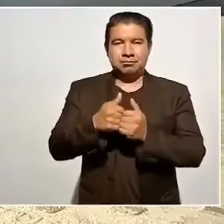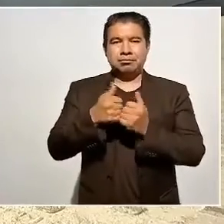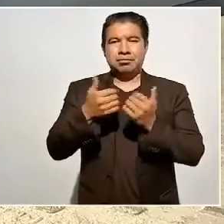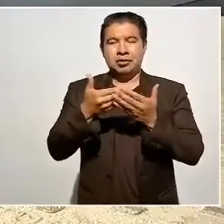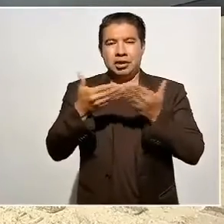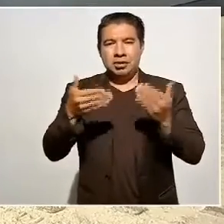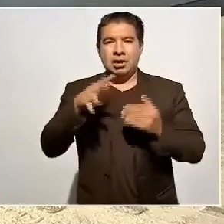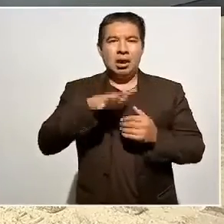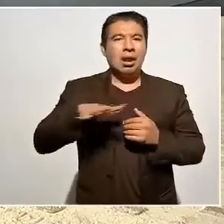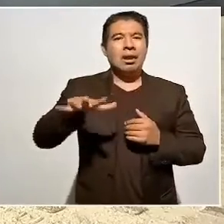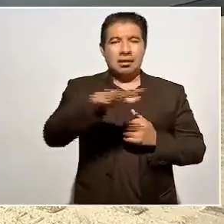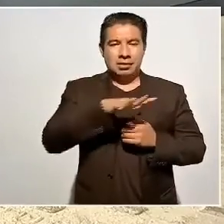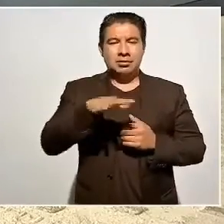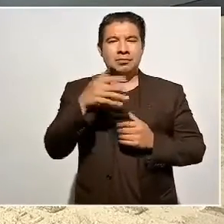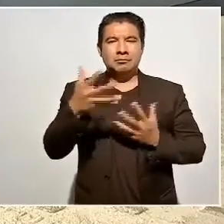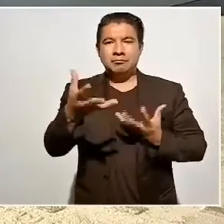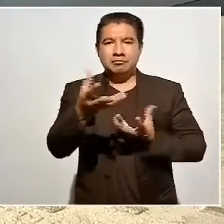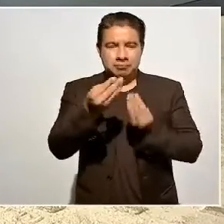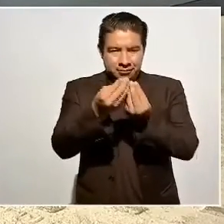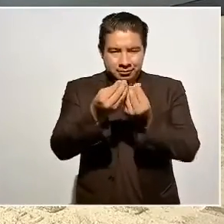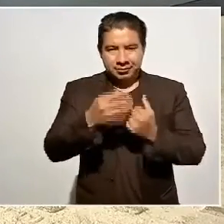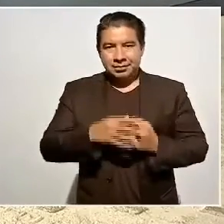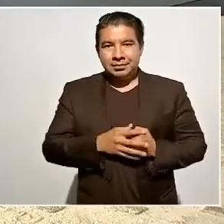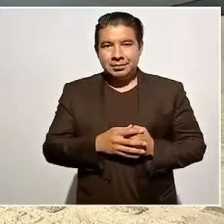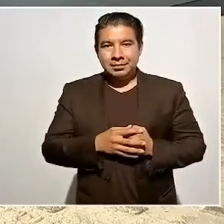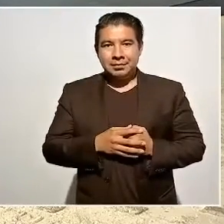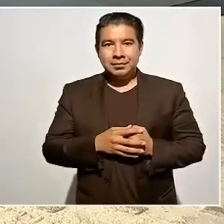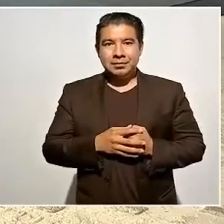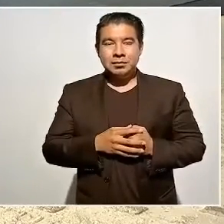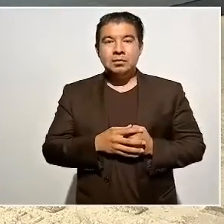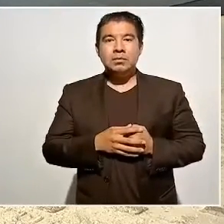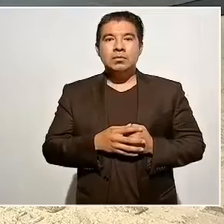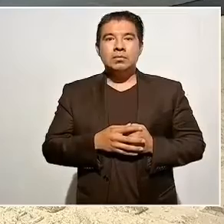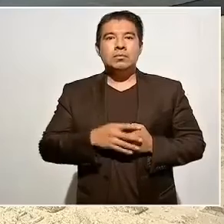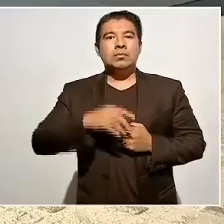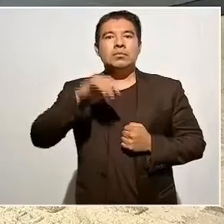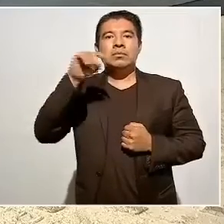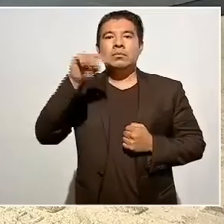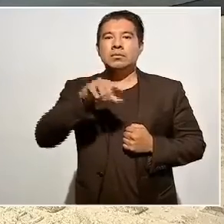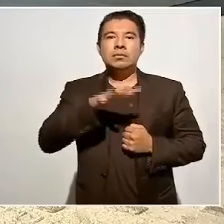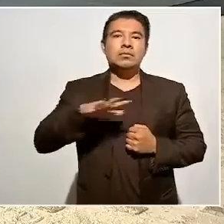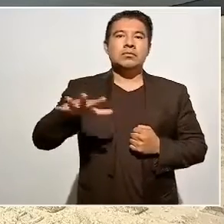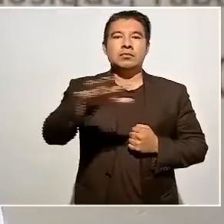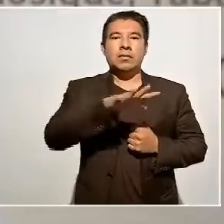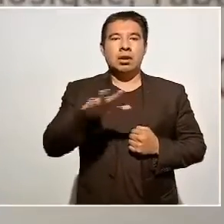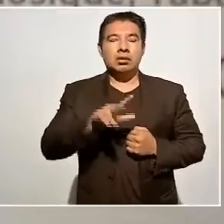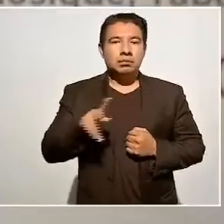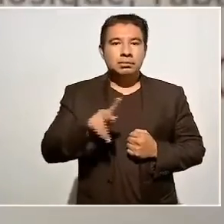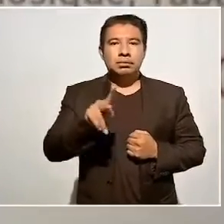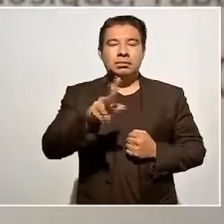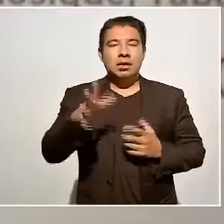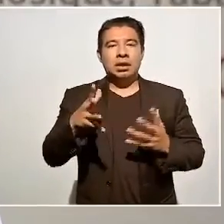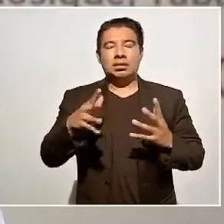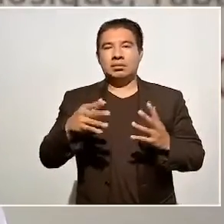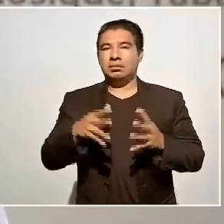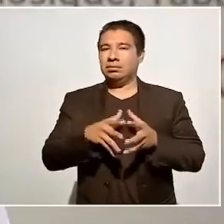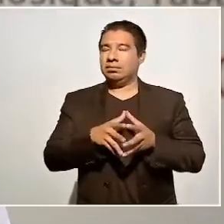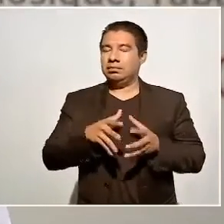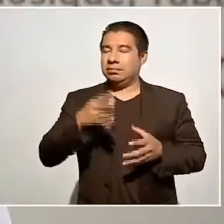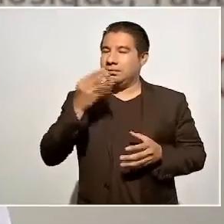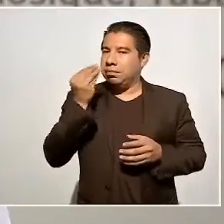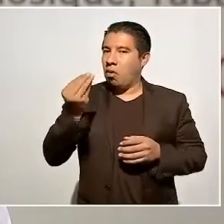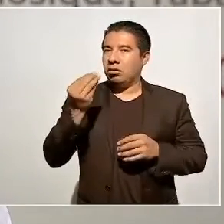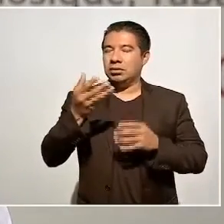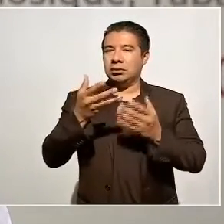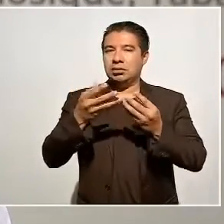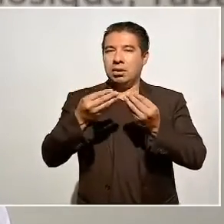en Tenosique, en este pueblo con tanta